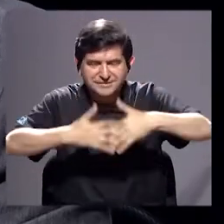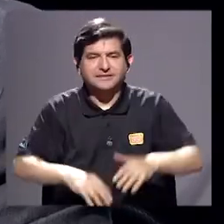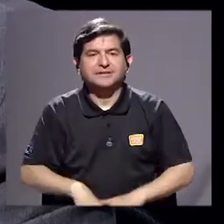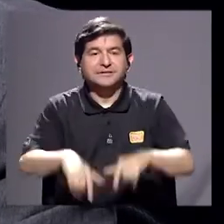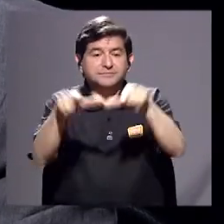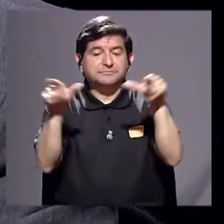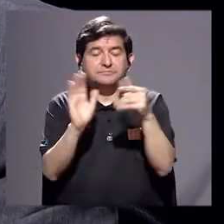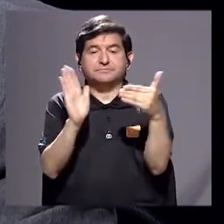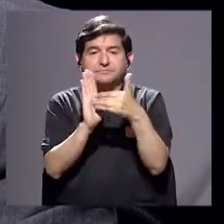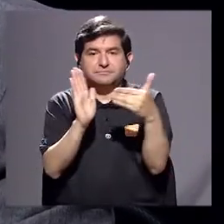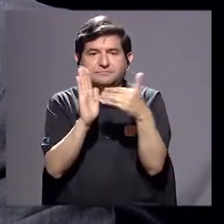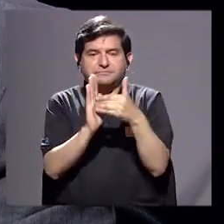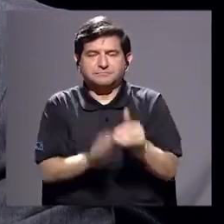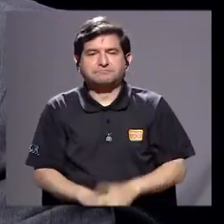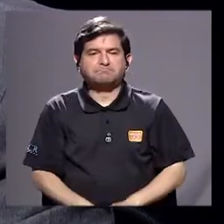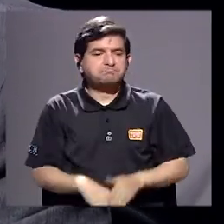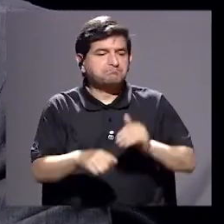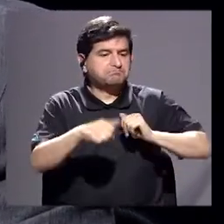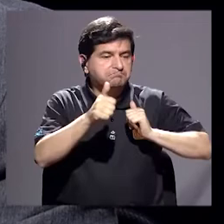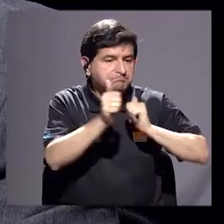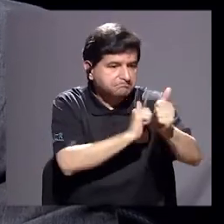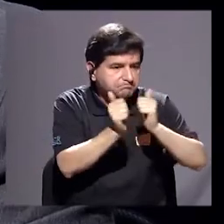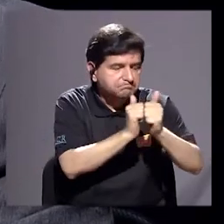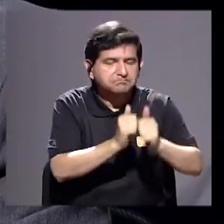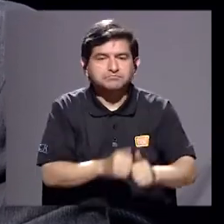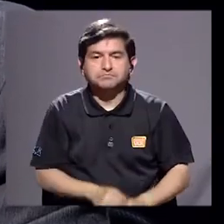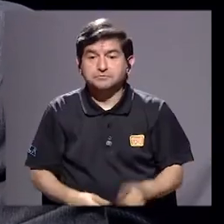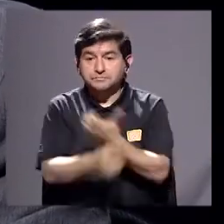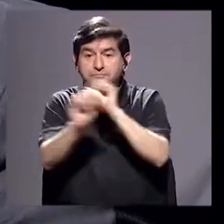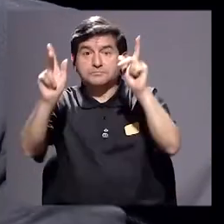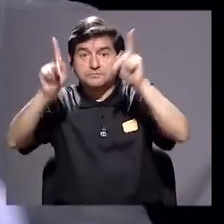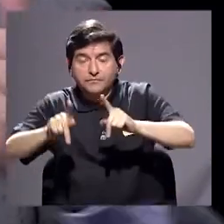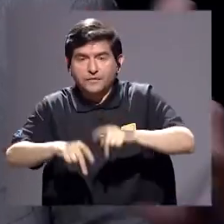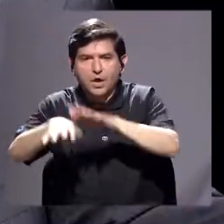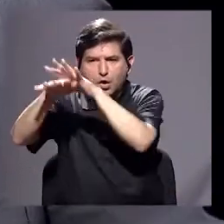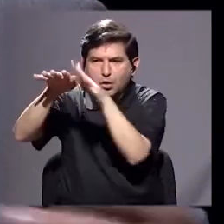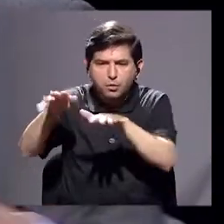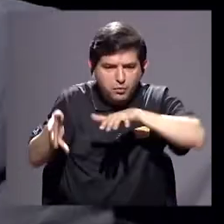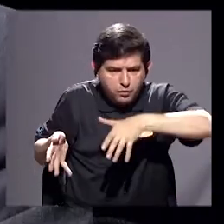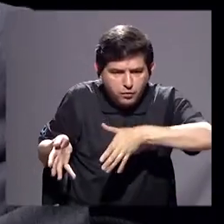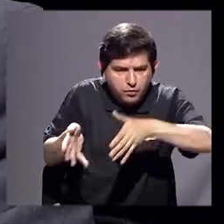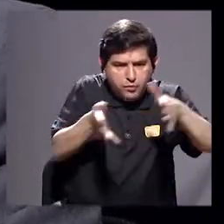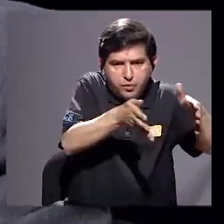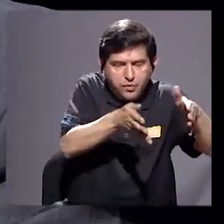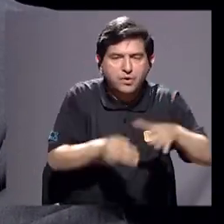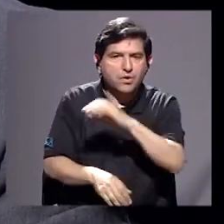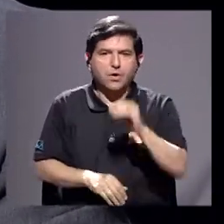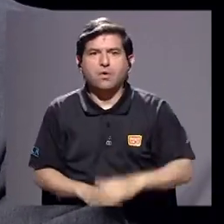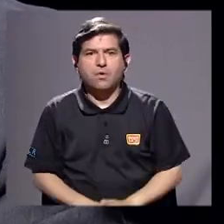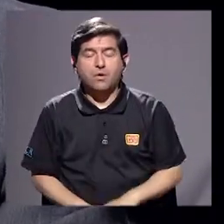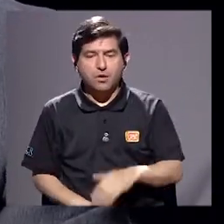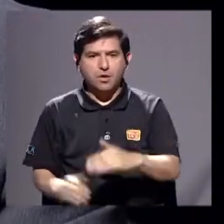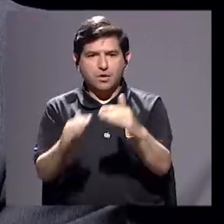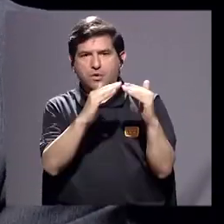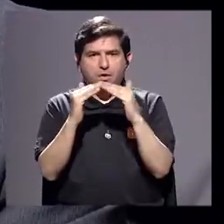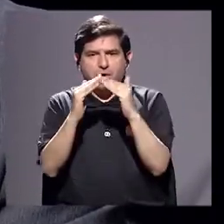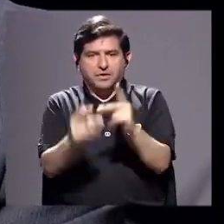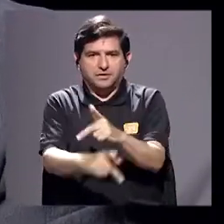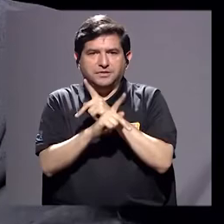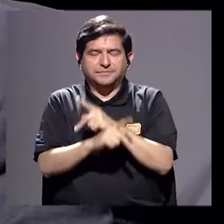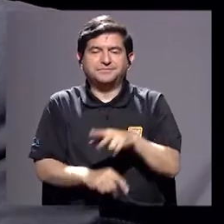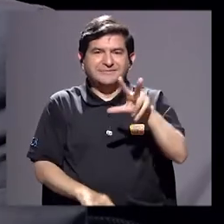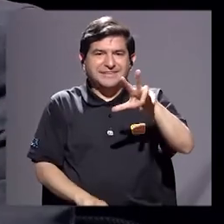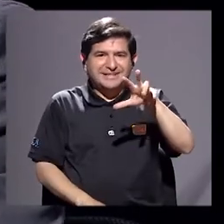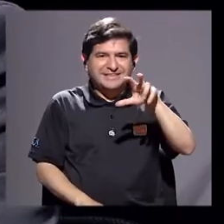puntos afectados para habilitar paso rescatar personas mover un deslizamiento proteger una comunidad con 300 horas de